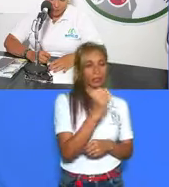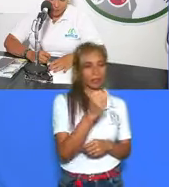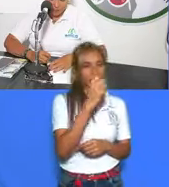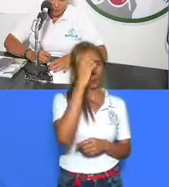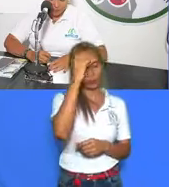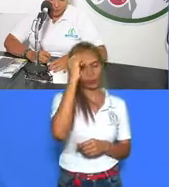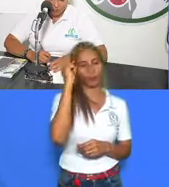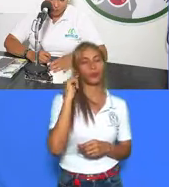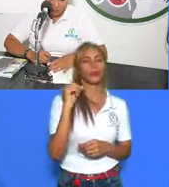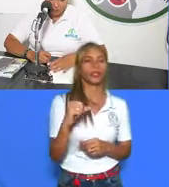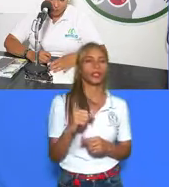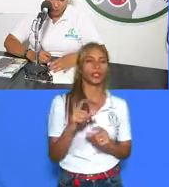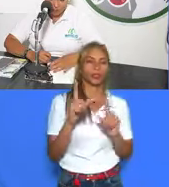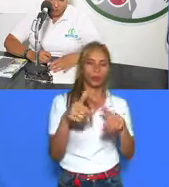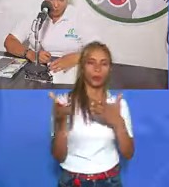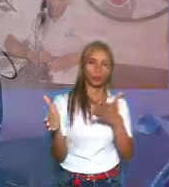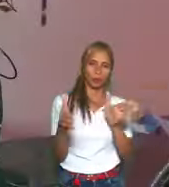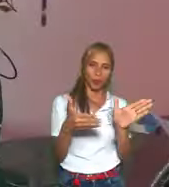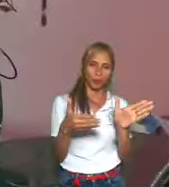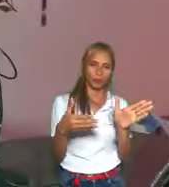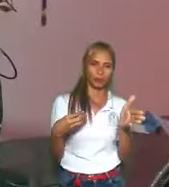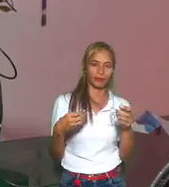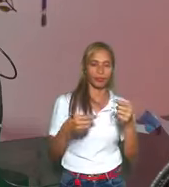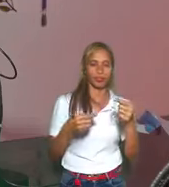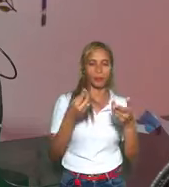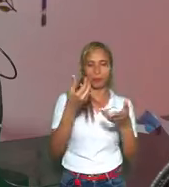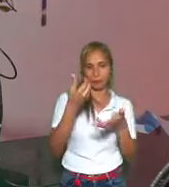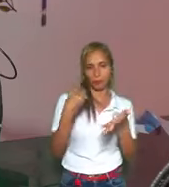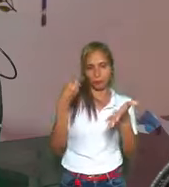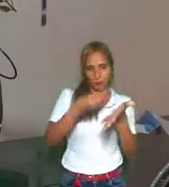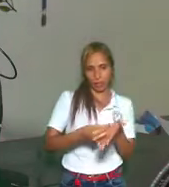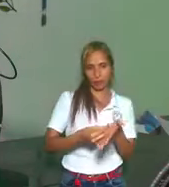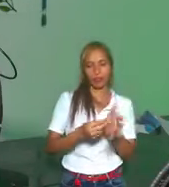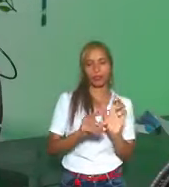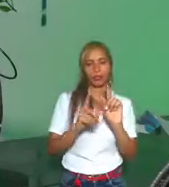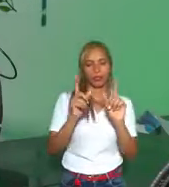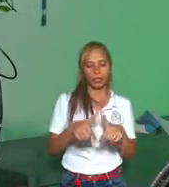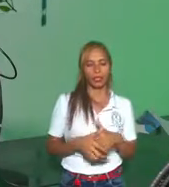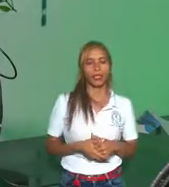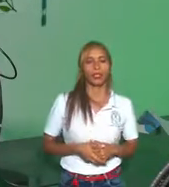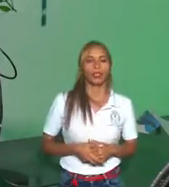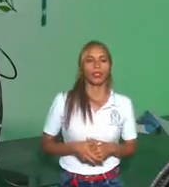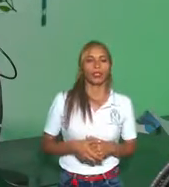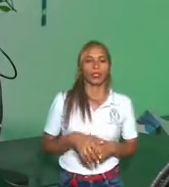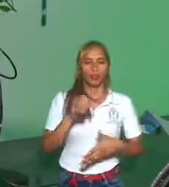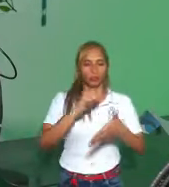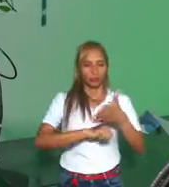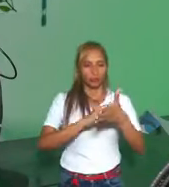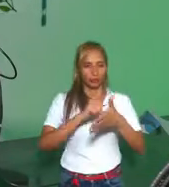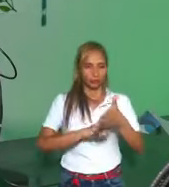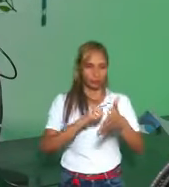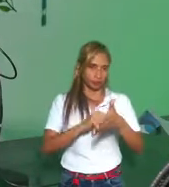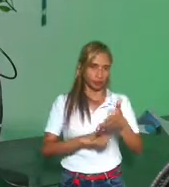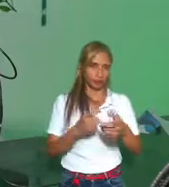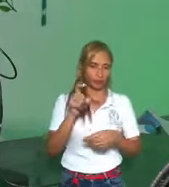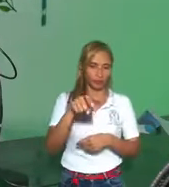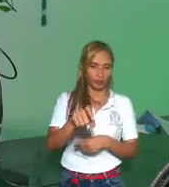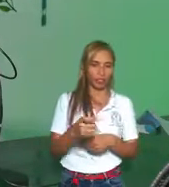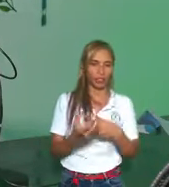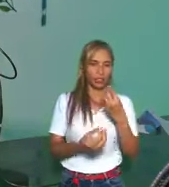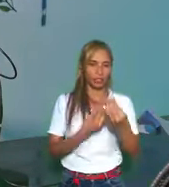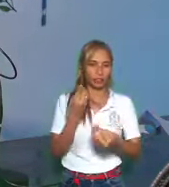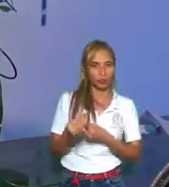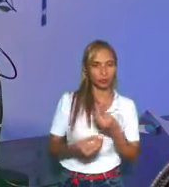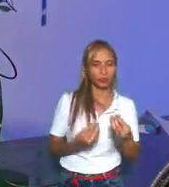tenemos también un plan de financiaciones para los medidores y los materiales que se requieran en el momento de realizar el cambio